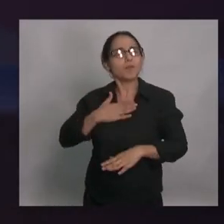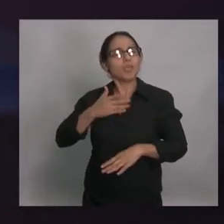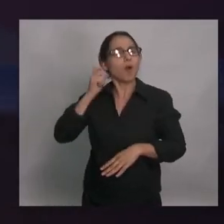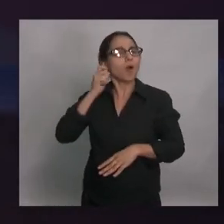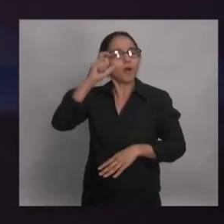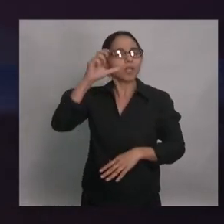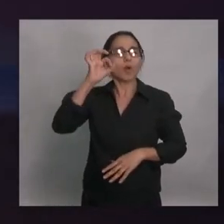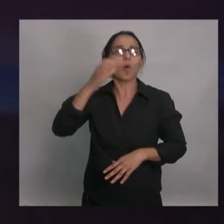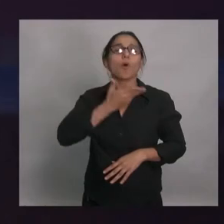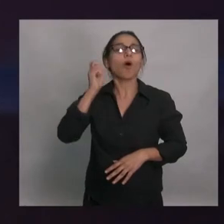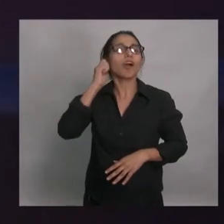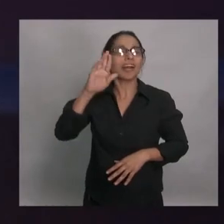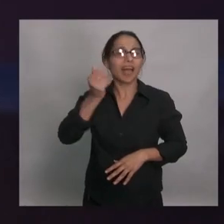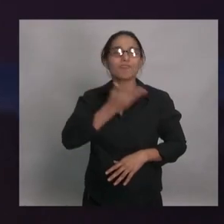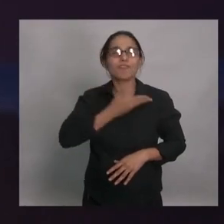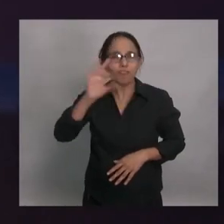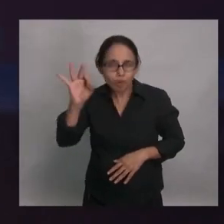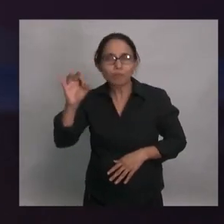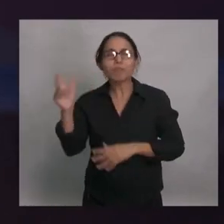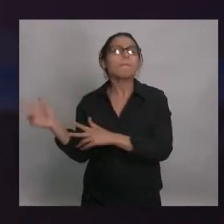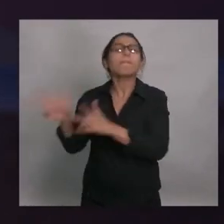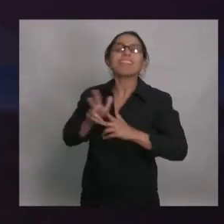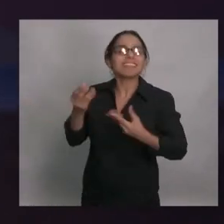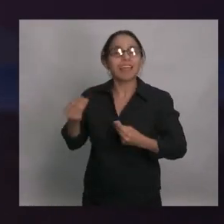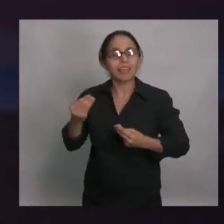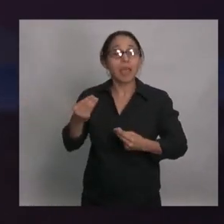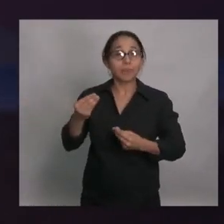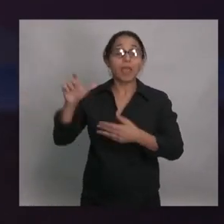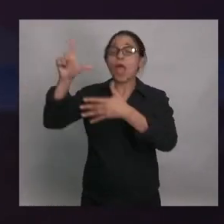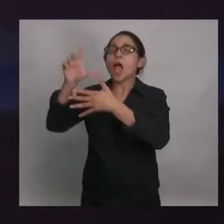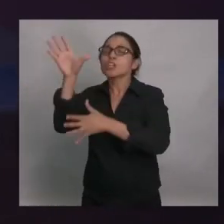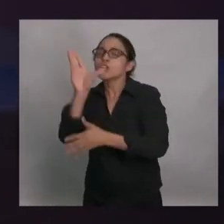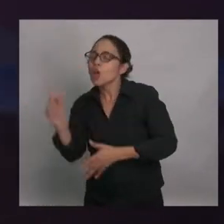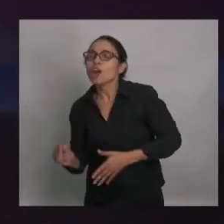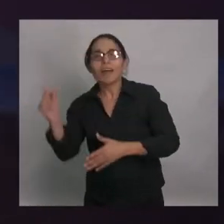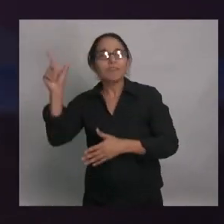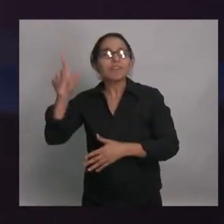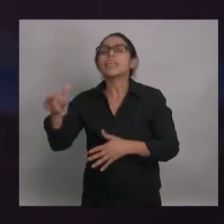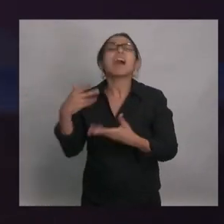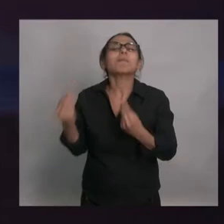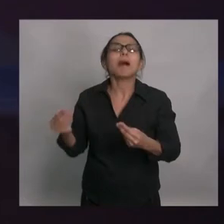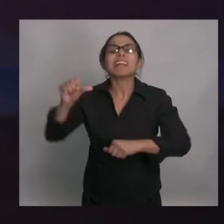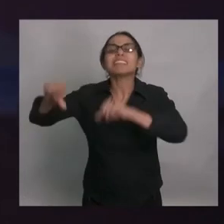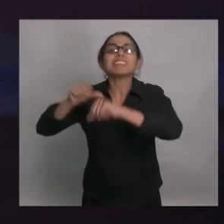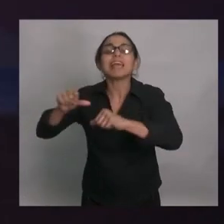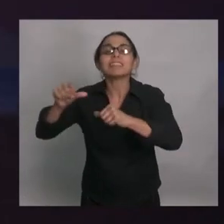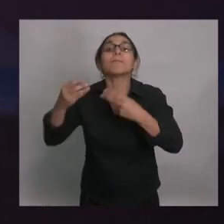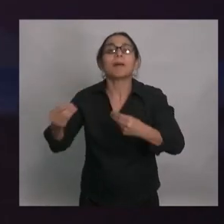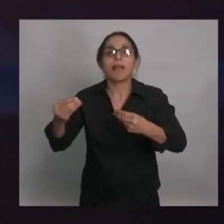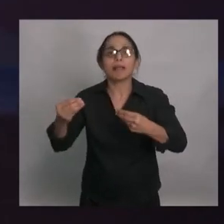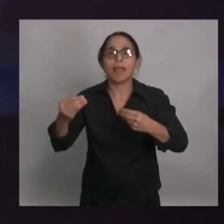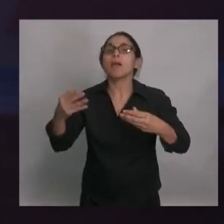la geografía es una ciencia que sirve para hacer la guerra un amigo mío